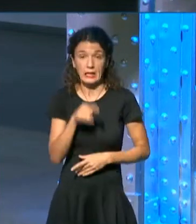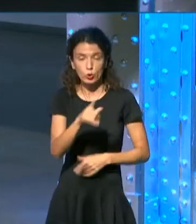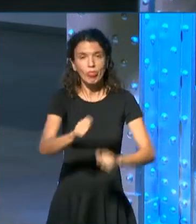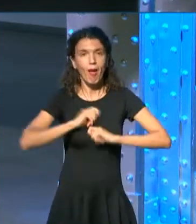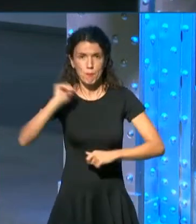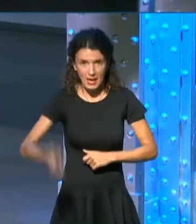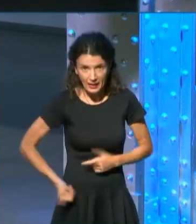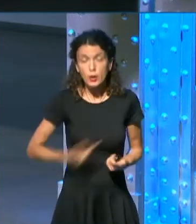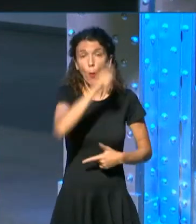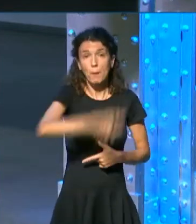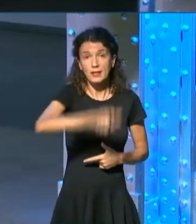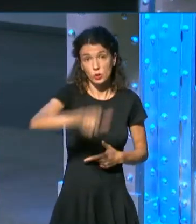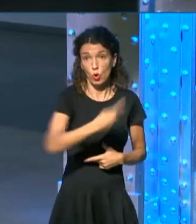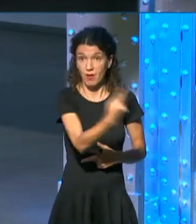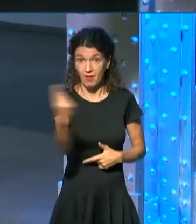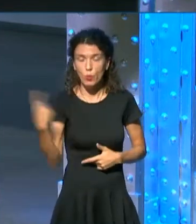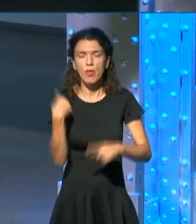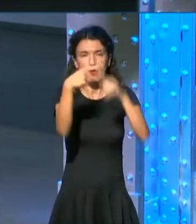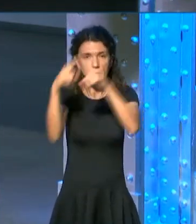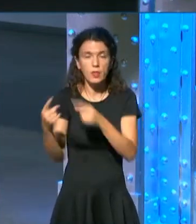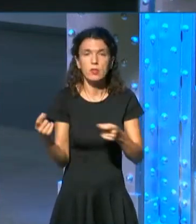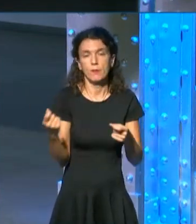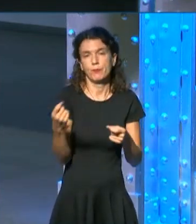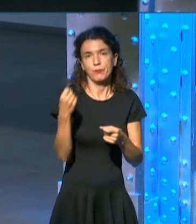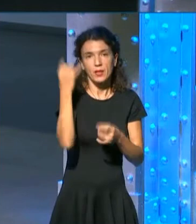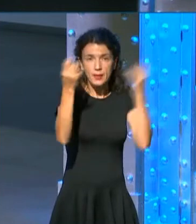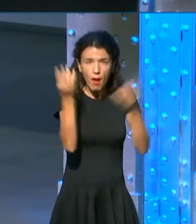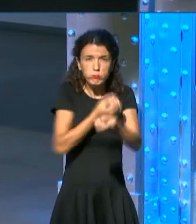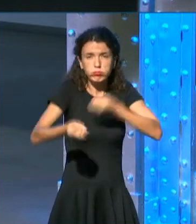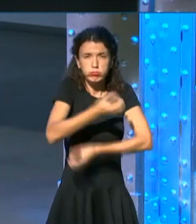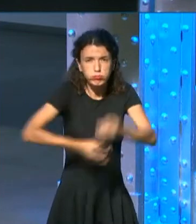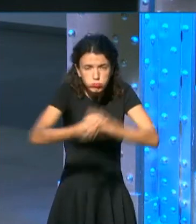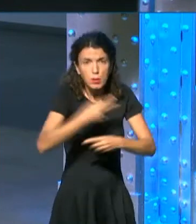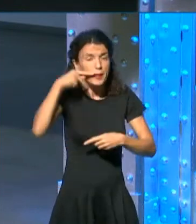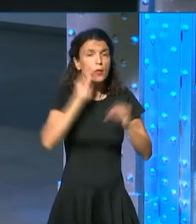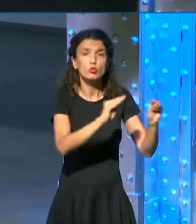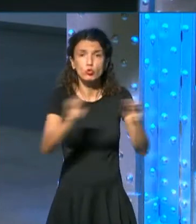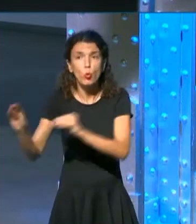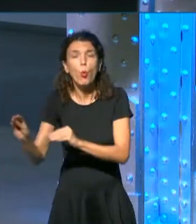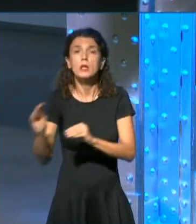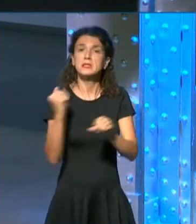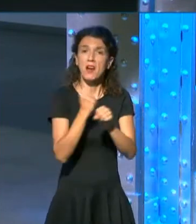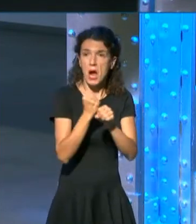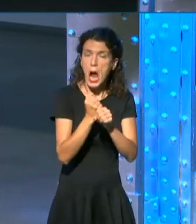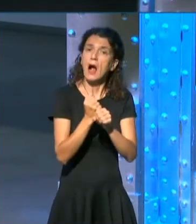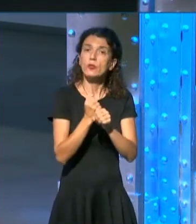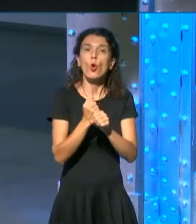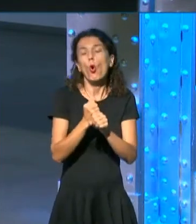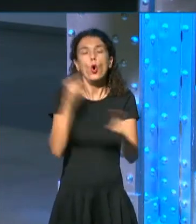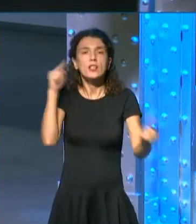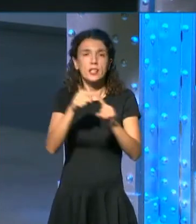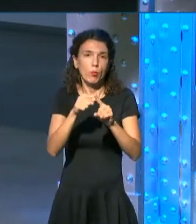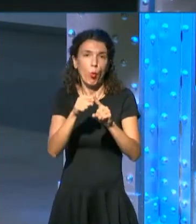¿no? Personas distintas que hacen aportaciones diferentes, con distintas experiencias y trabajando con un mismo foco